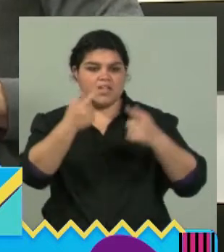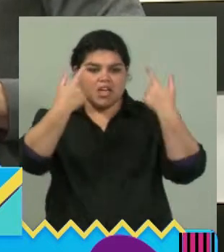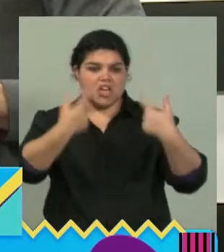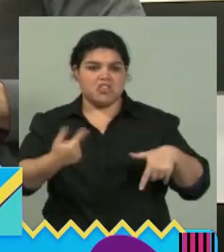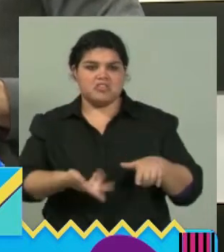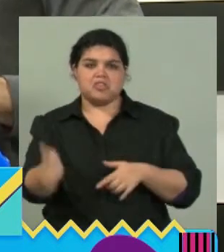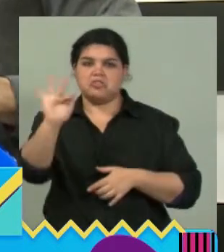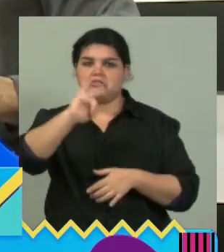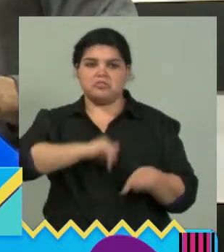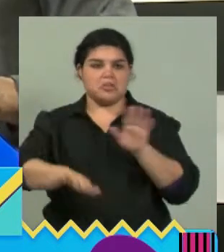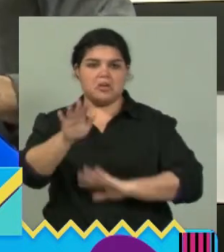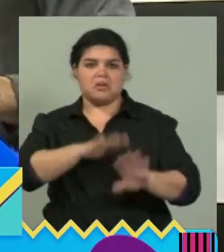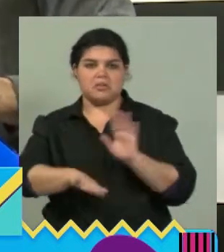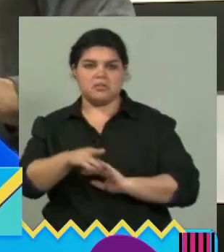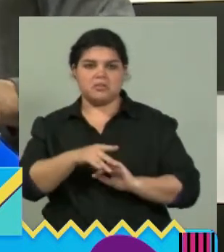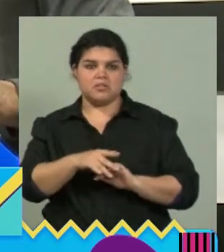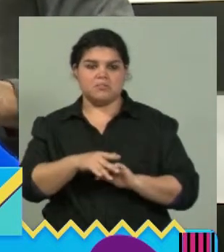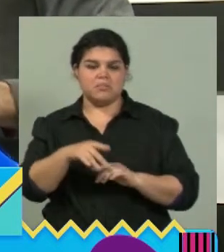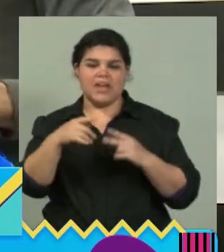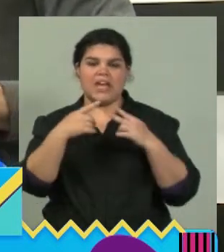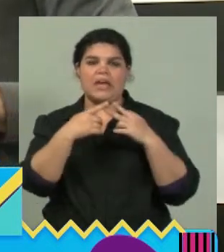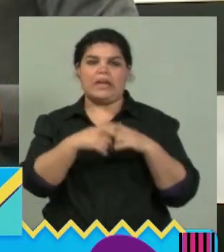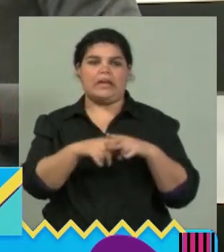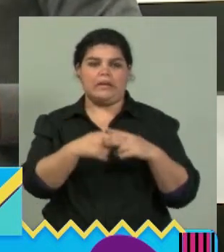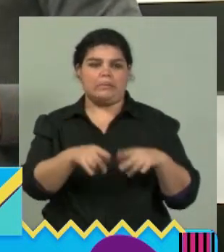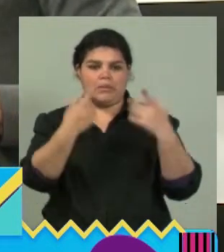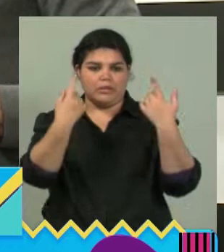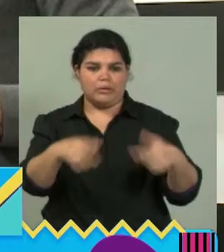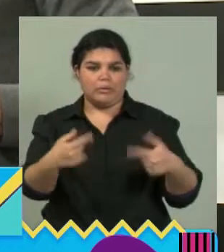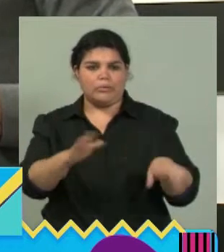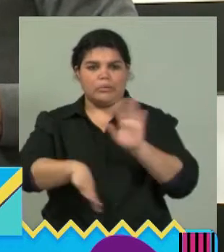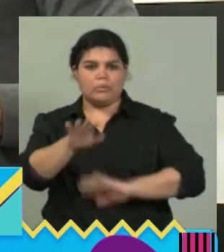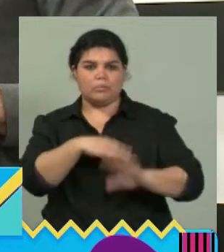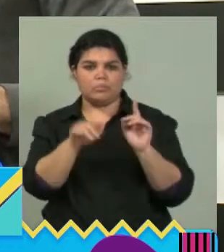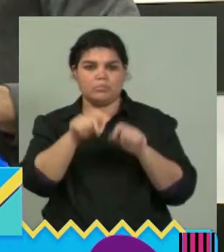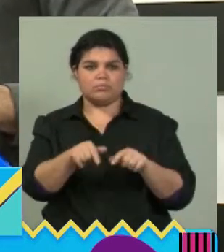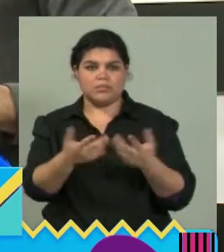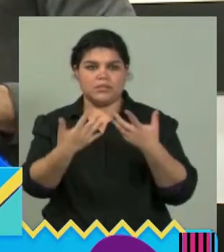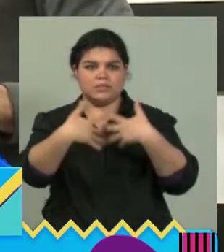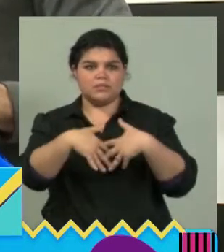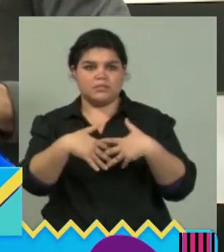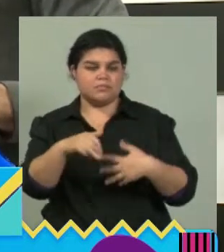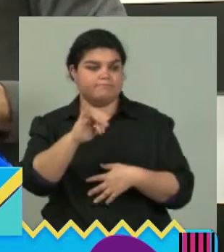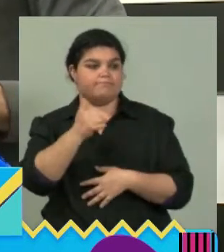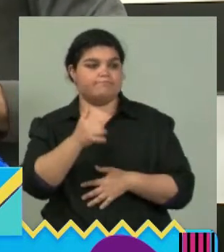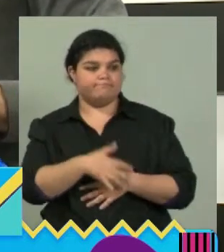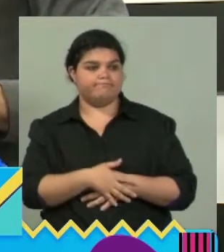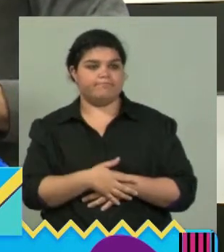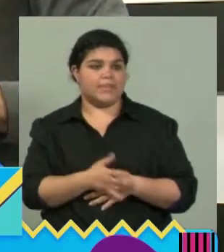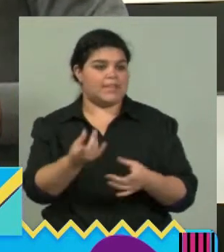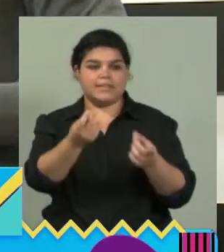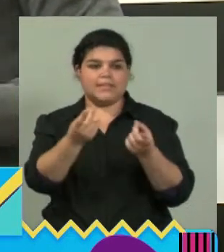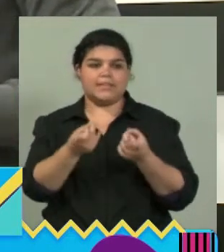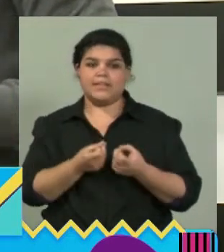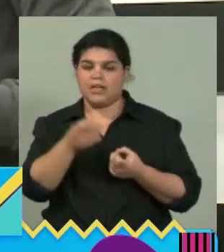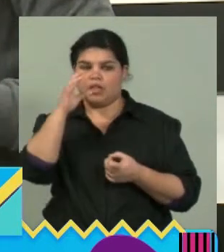hace cotidianamente, las herramientas que utiliza todos los días, tienen en algún punto podríamos llegar a considerar que es sumamente necesario, pero